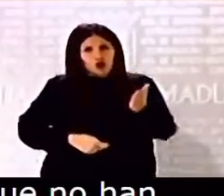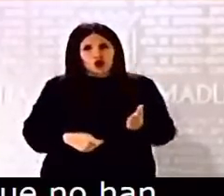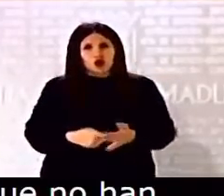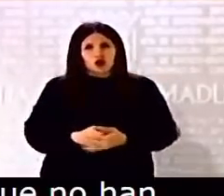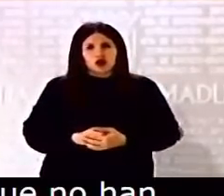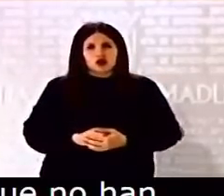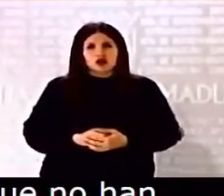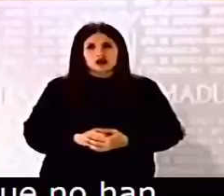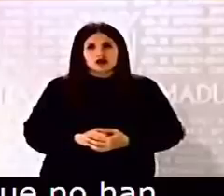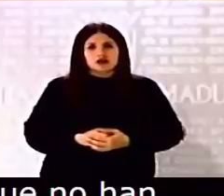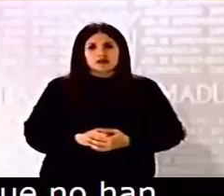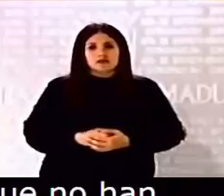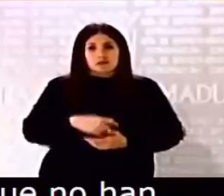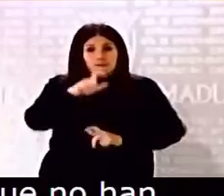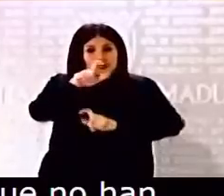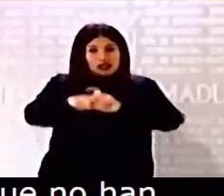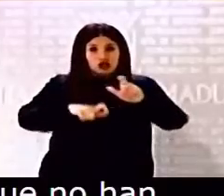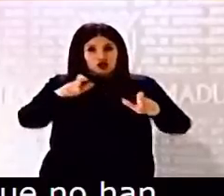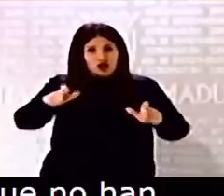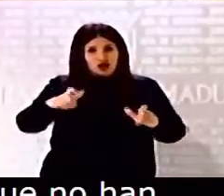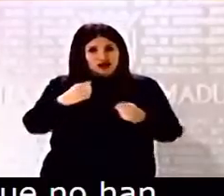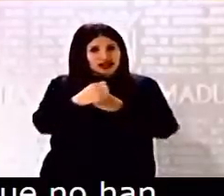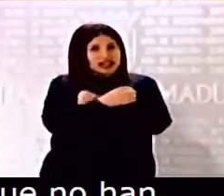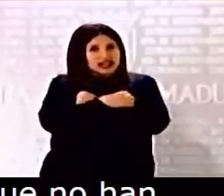Ver a personas que quieres,